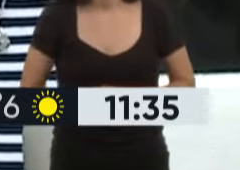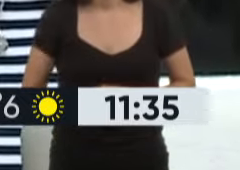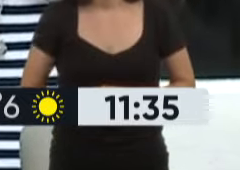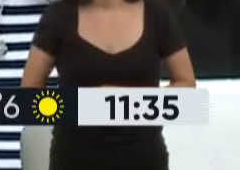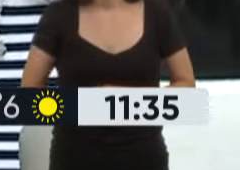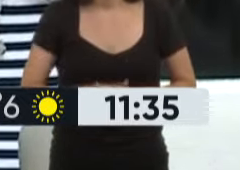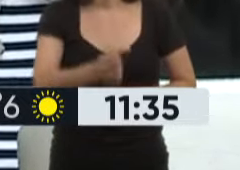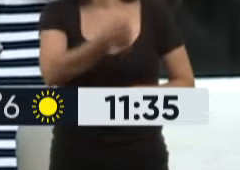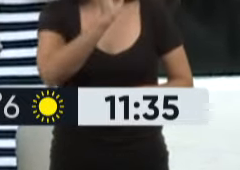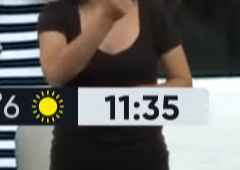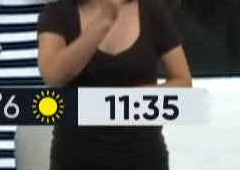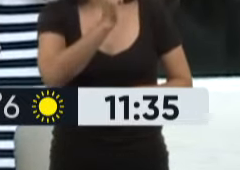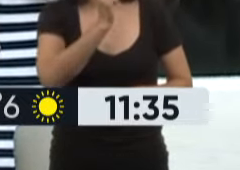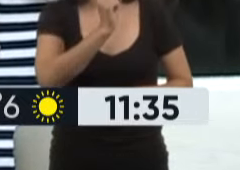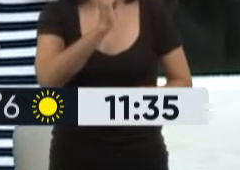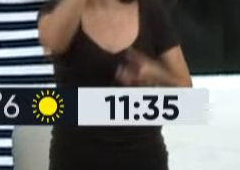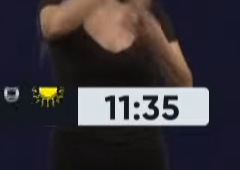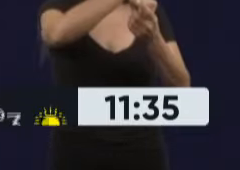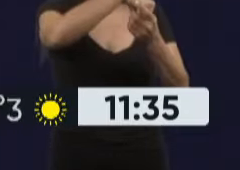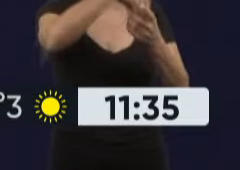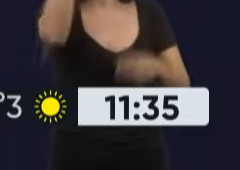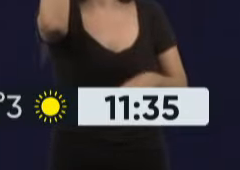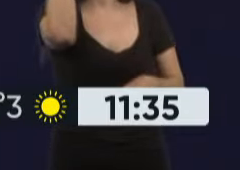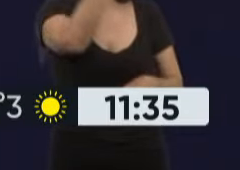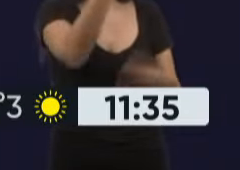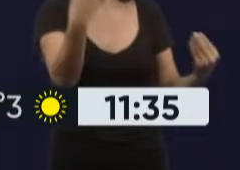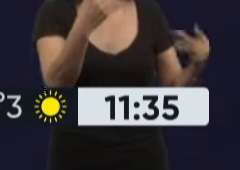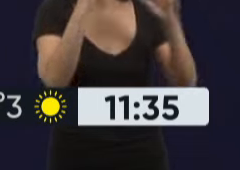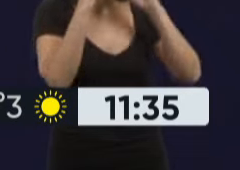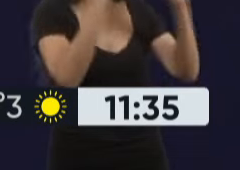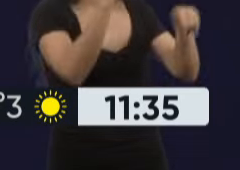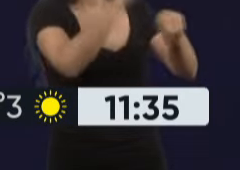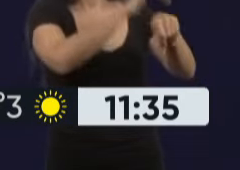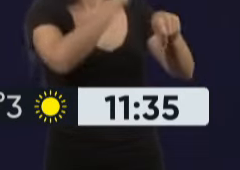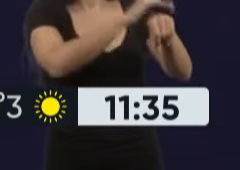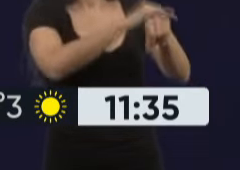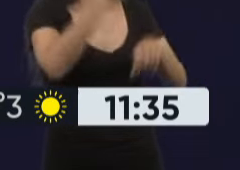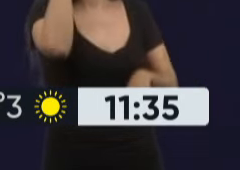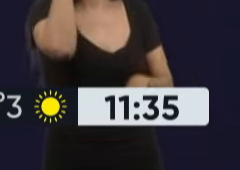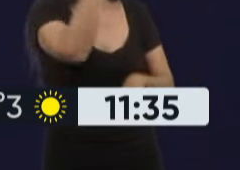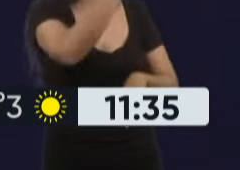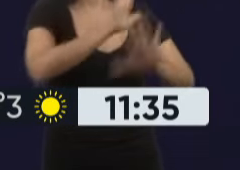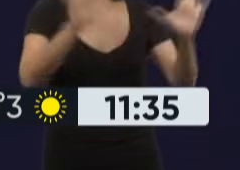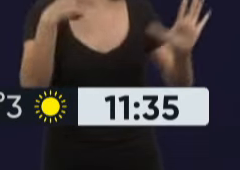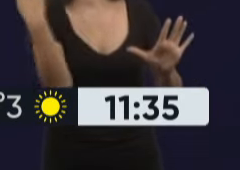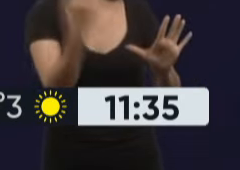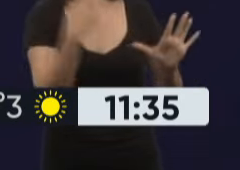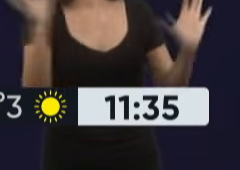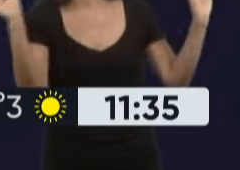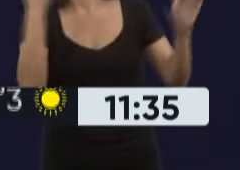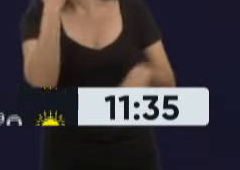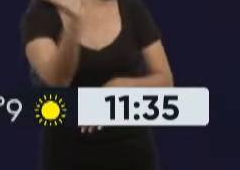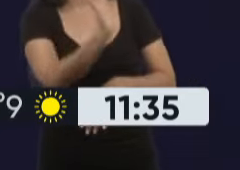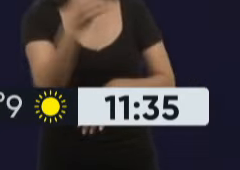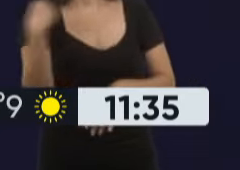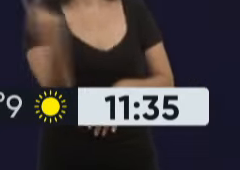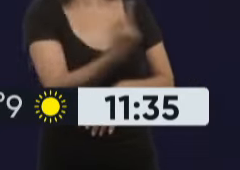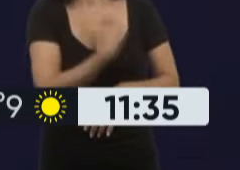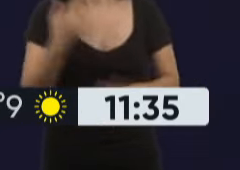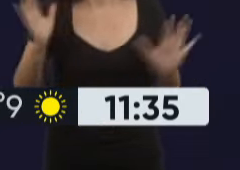los per un tema estrictamente del congreso en la galería Es un tema del Congreso que no tiene nada que ver